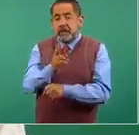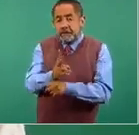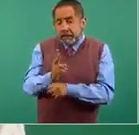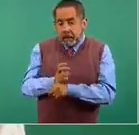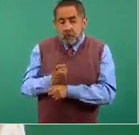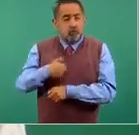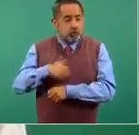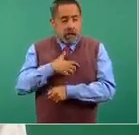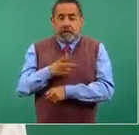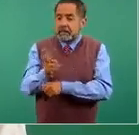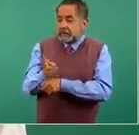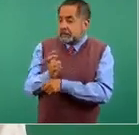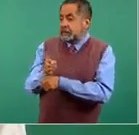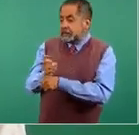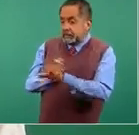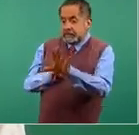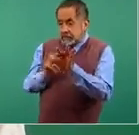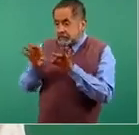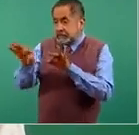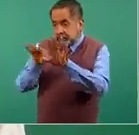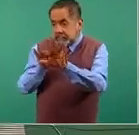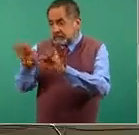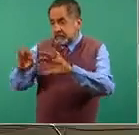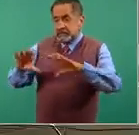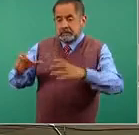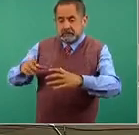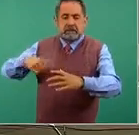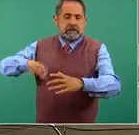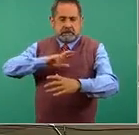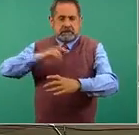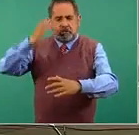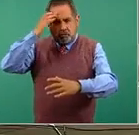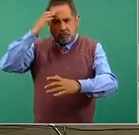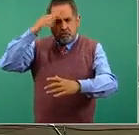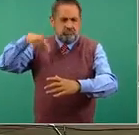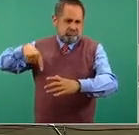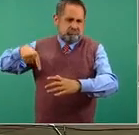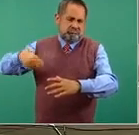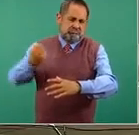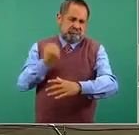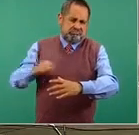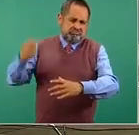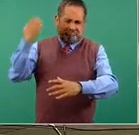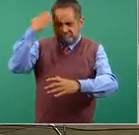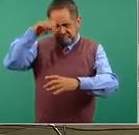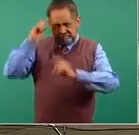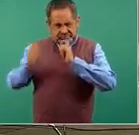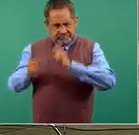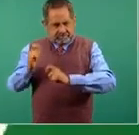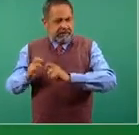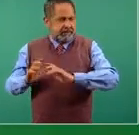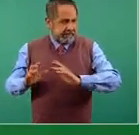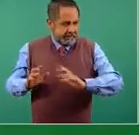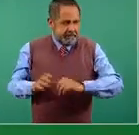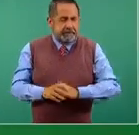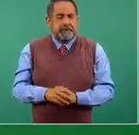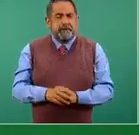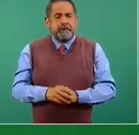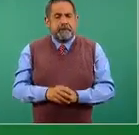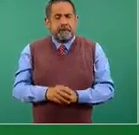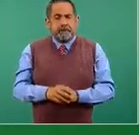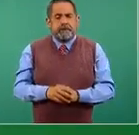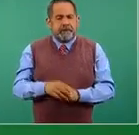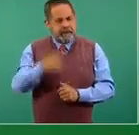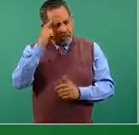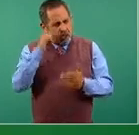de nosotros, del gobierno, precisamente porque reconocemos esta enorme capacidad de ellas y de ellos. Entonces, algunos